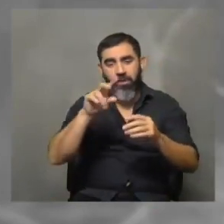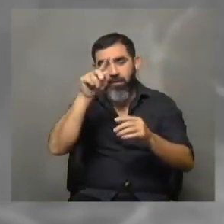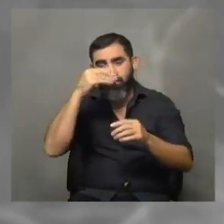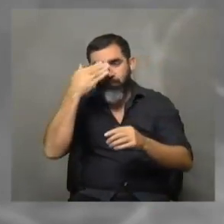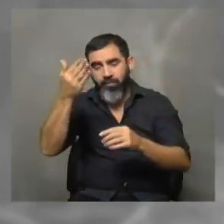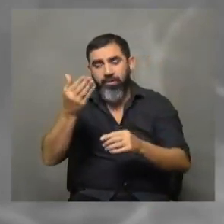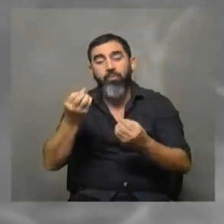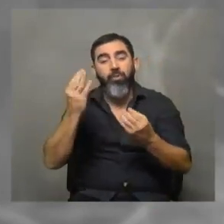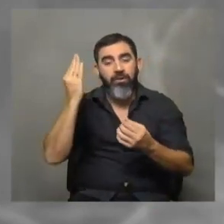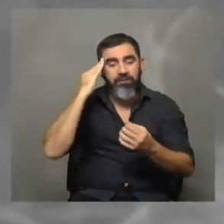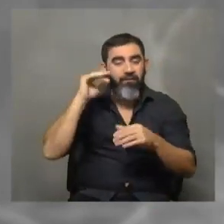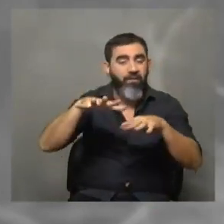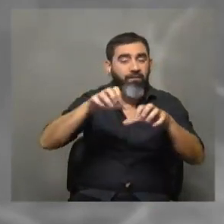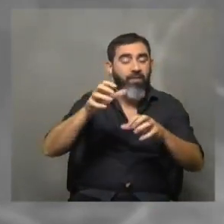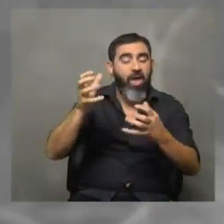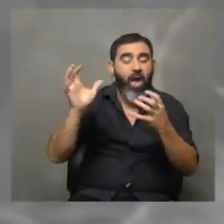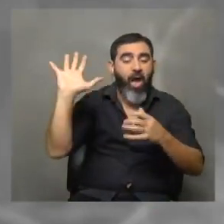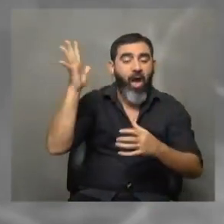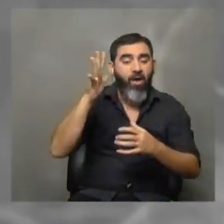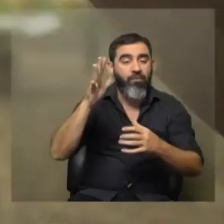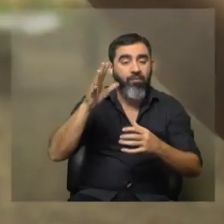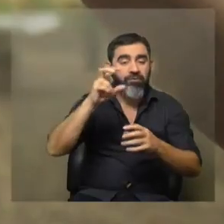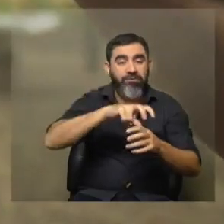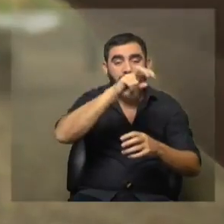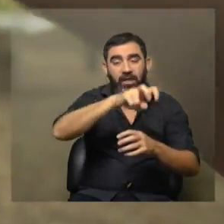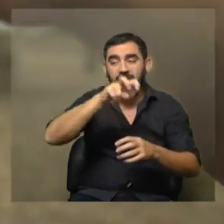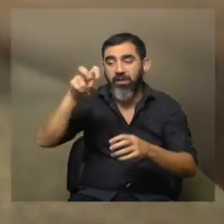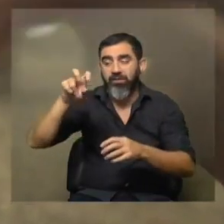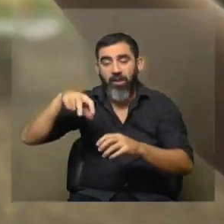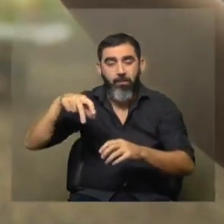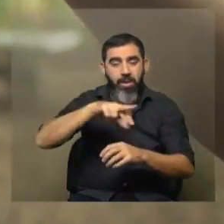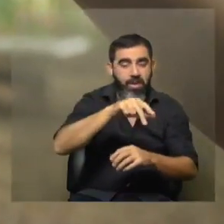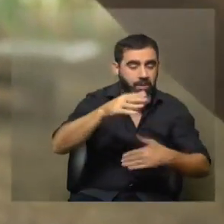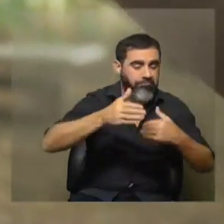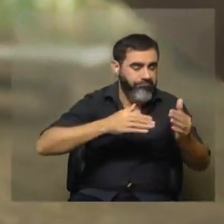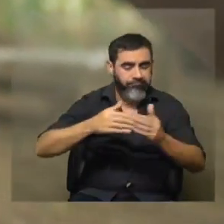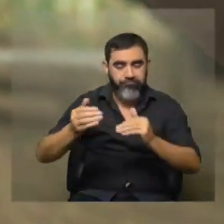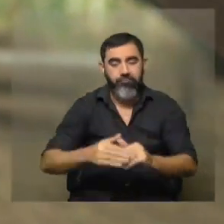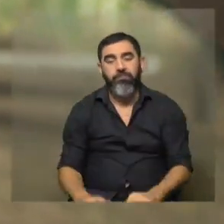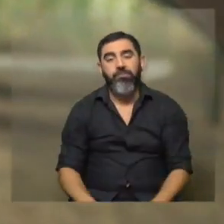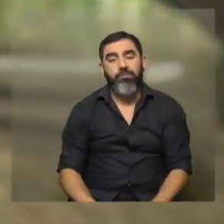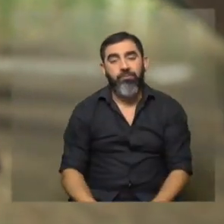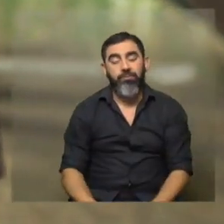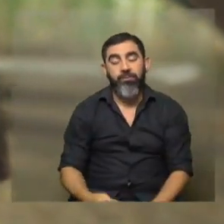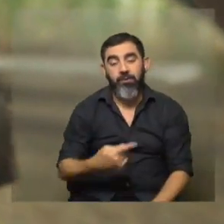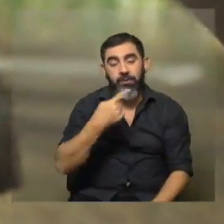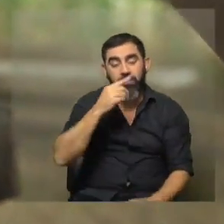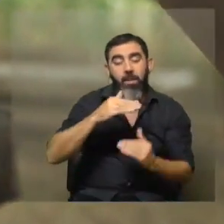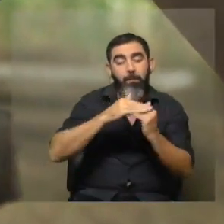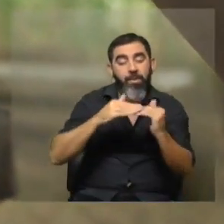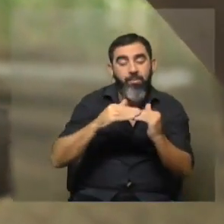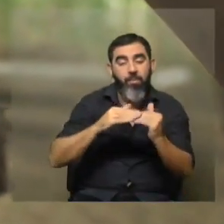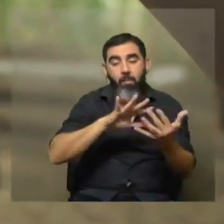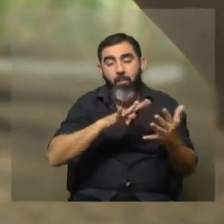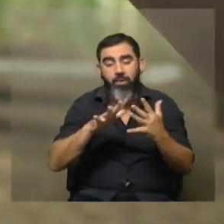porque sabemos que es arborícola y que va a andar moviéndose por ramas, así que podía caminar por arriba, por el costado. Entonces nos interesaba que al menos todo, más